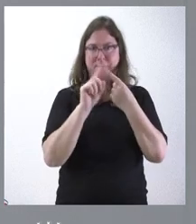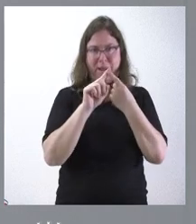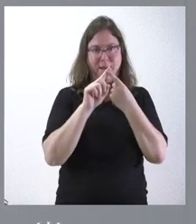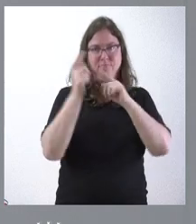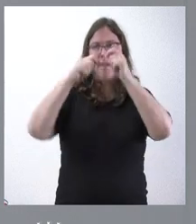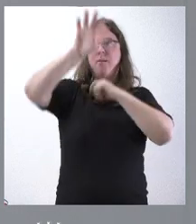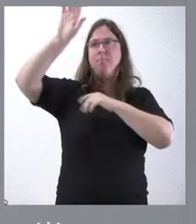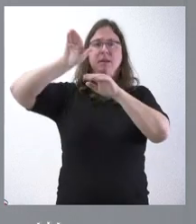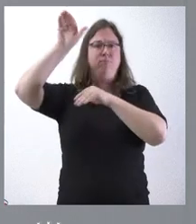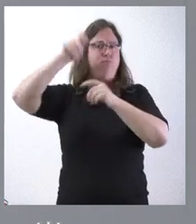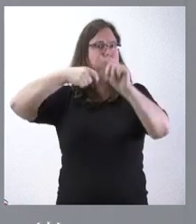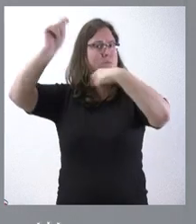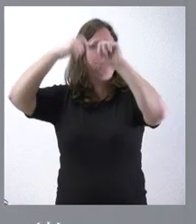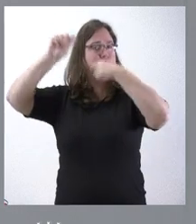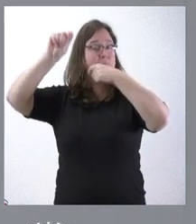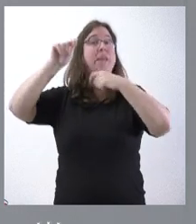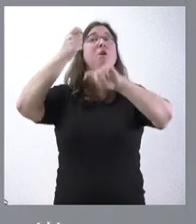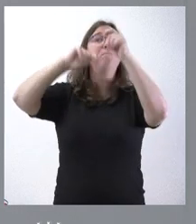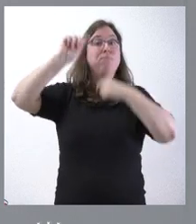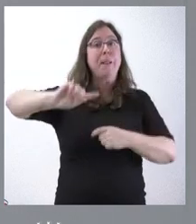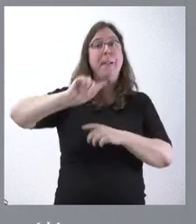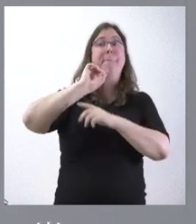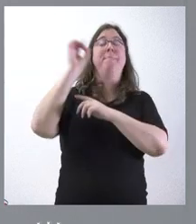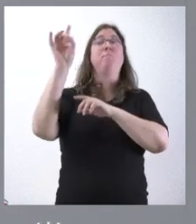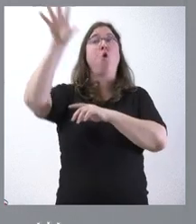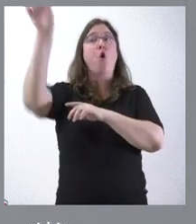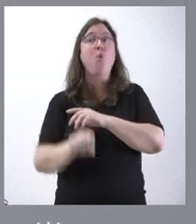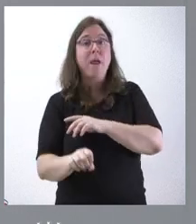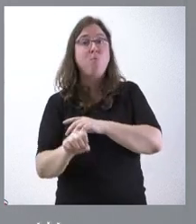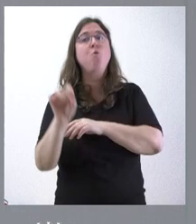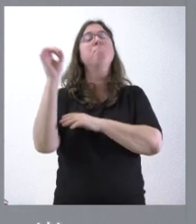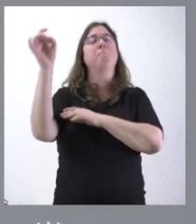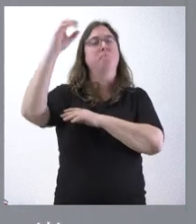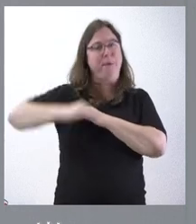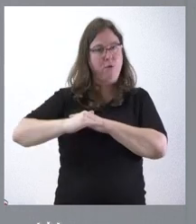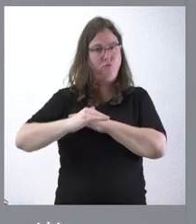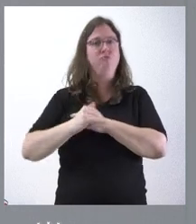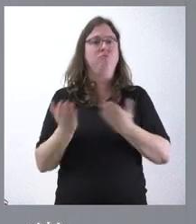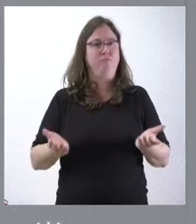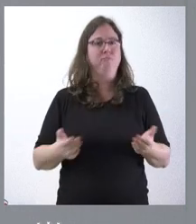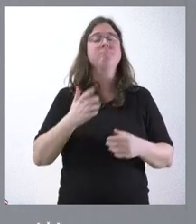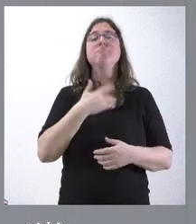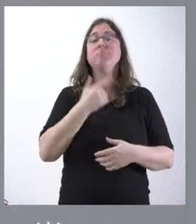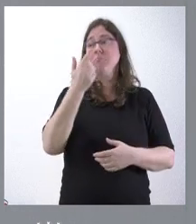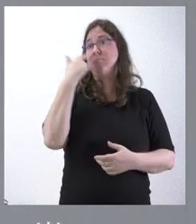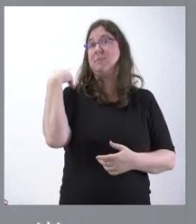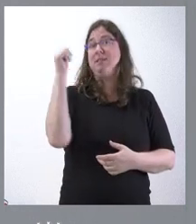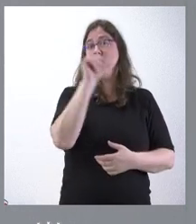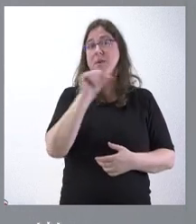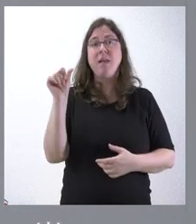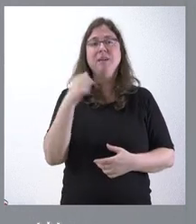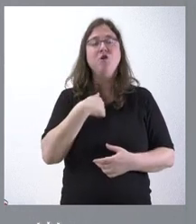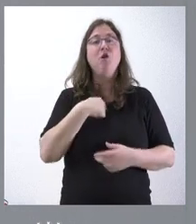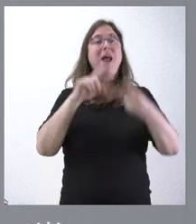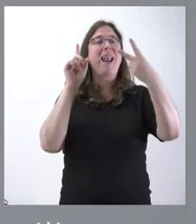que exportamos más de lo que importamos cosa que no ocurre en el conjunto nacional Y en segundo lugar y esto pasó la semana pasada que fuimos la